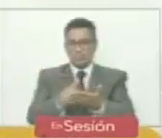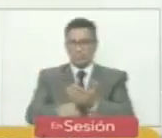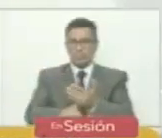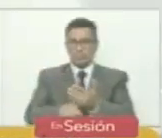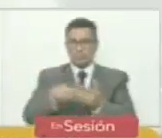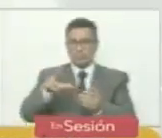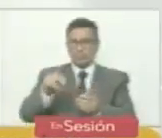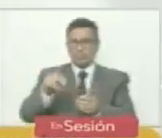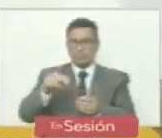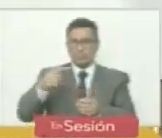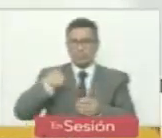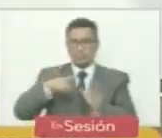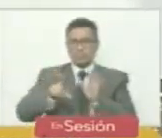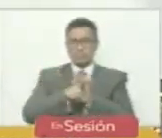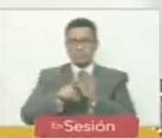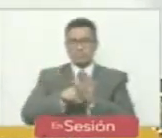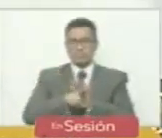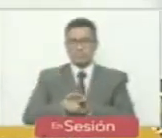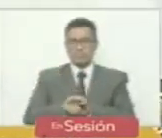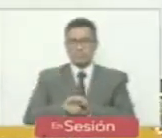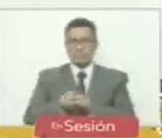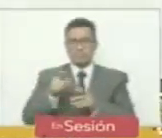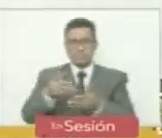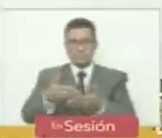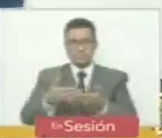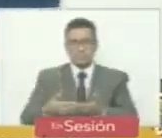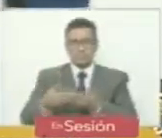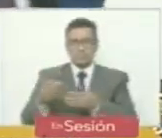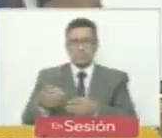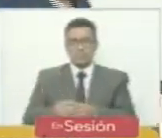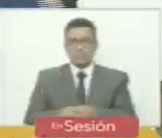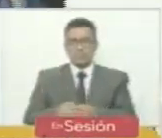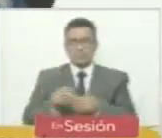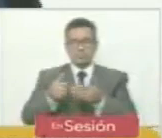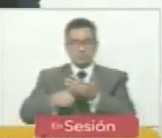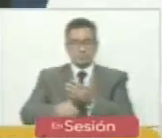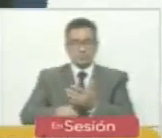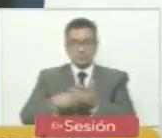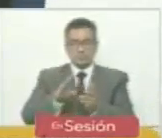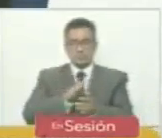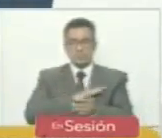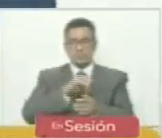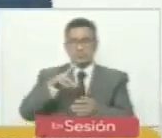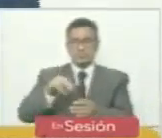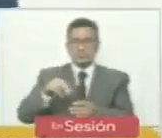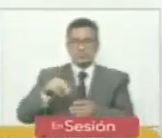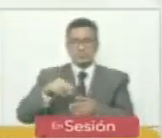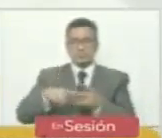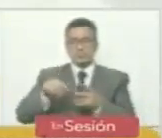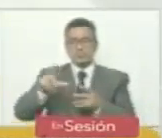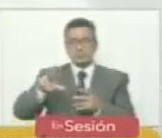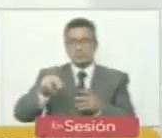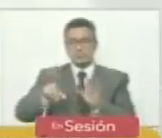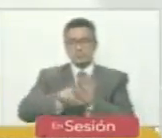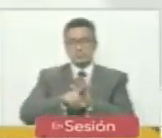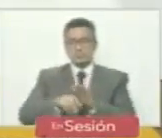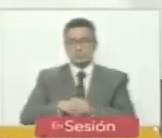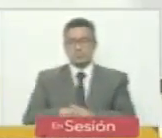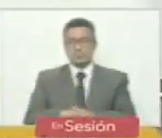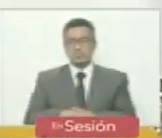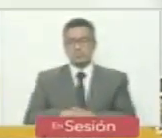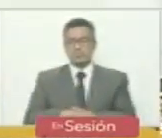ilegal. Al que le quitaron su documento de identidad, y eso es ilegal.